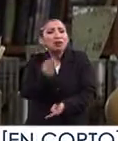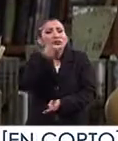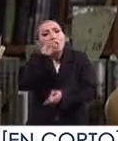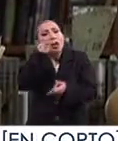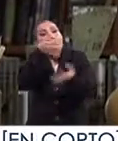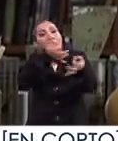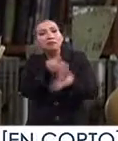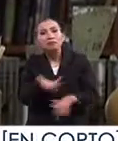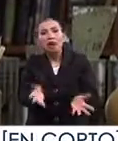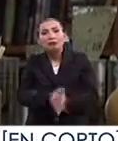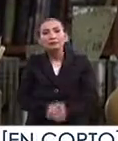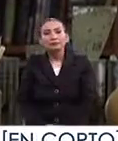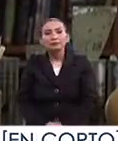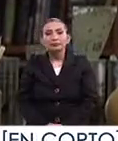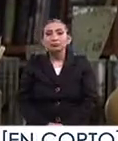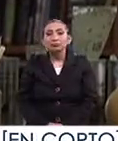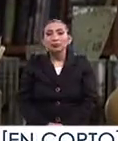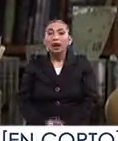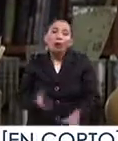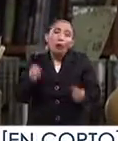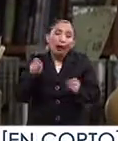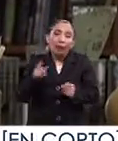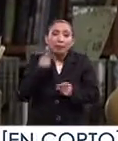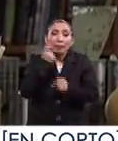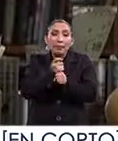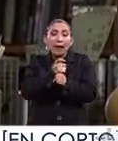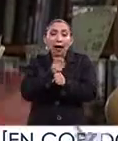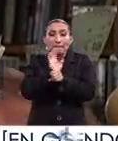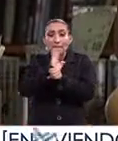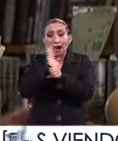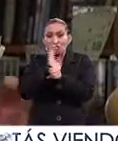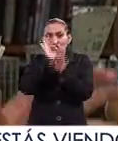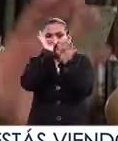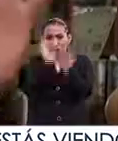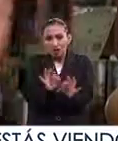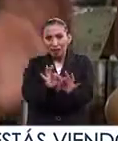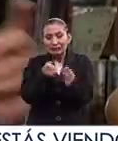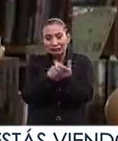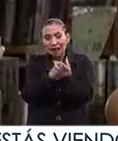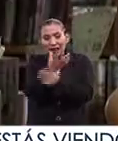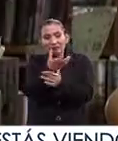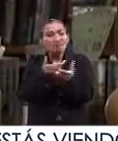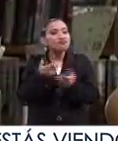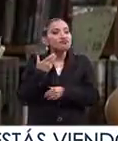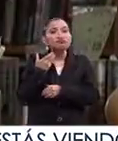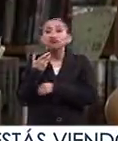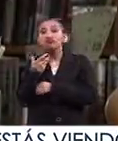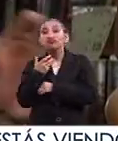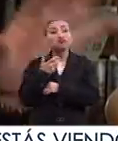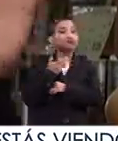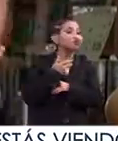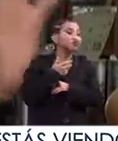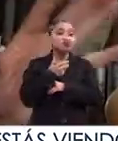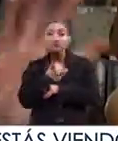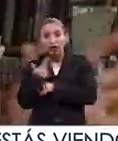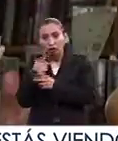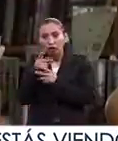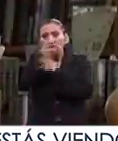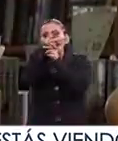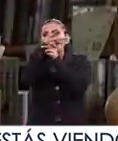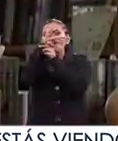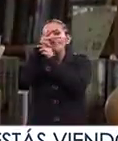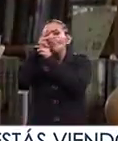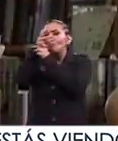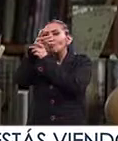primero que te llame la atención. Y ahí hice mi primera película. Y efectivamente salí a la calle, empecé a